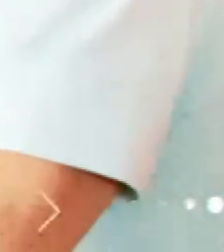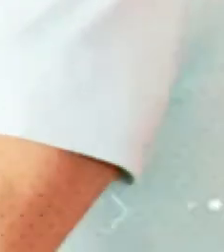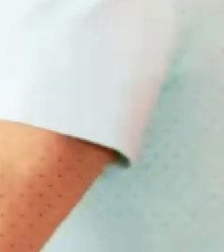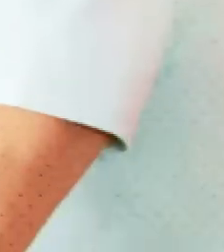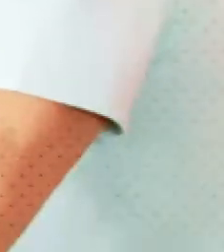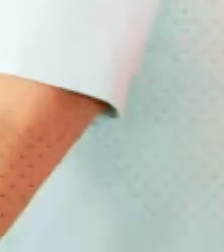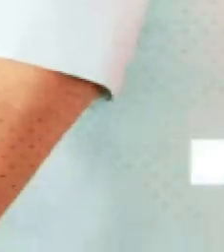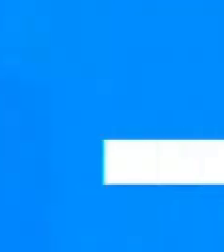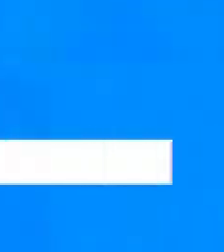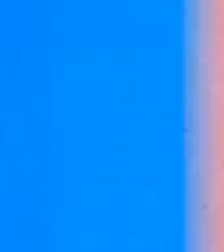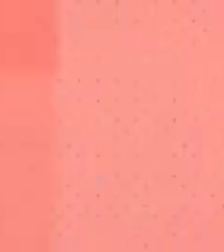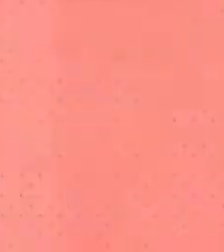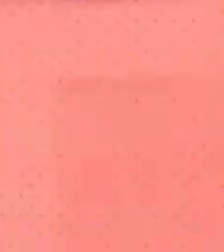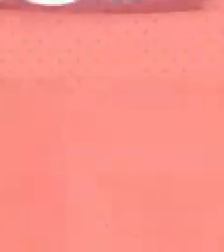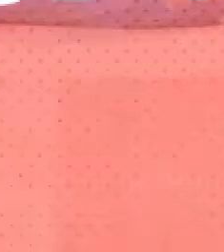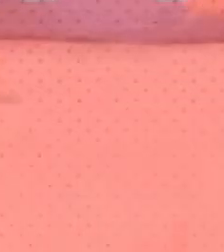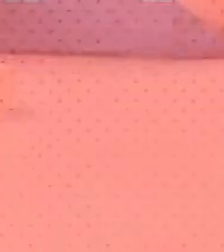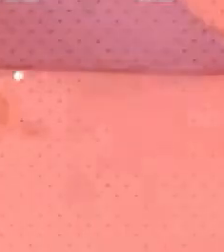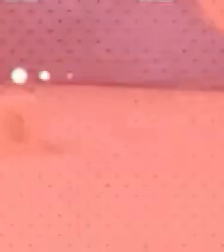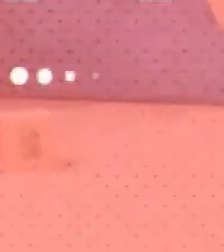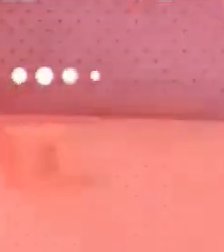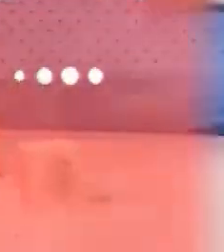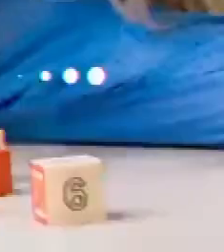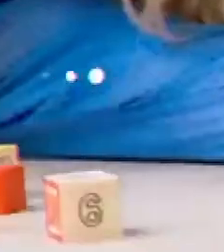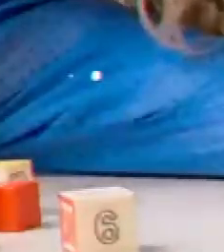y más